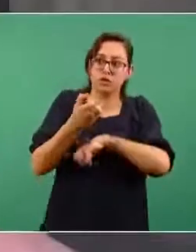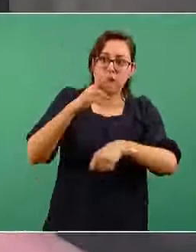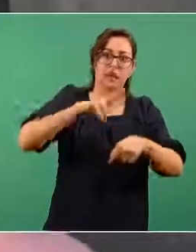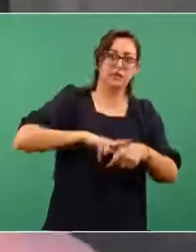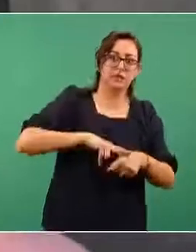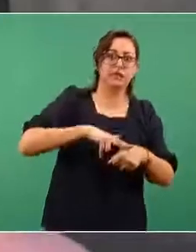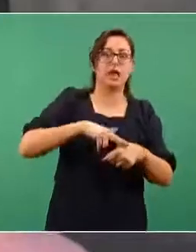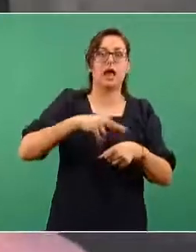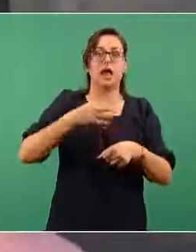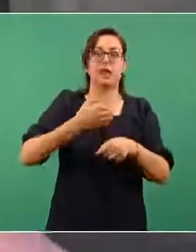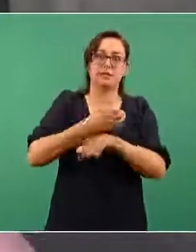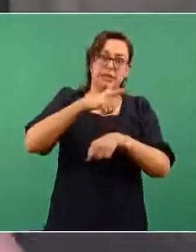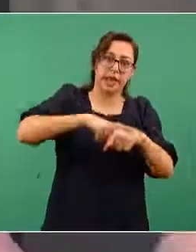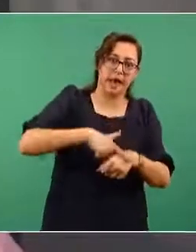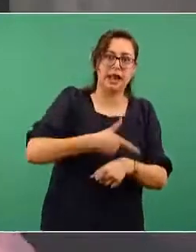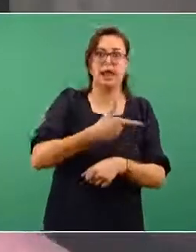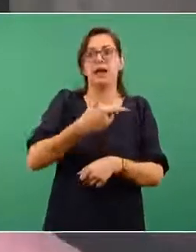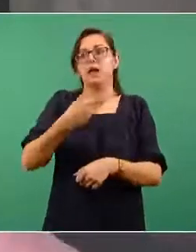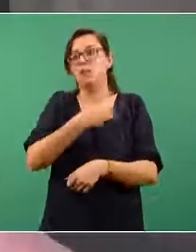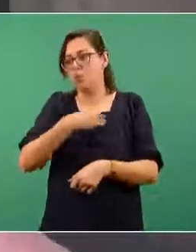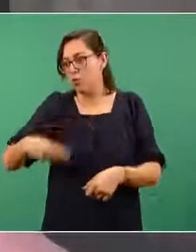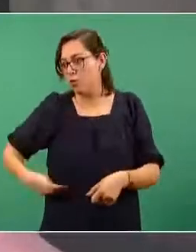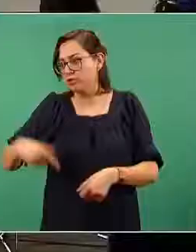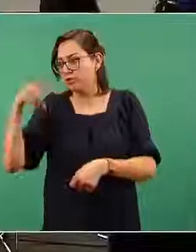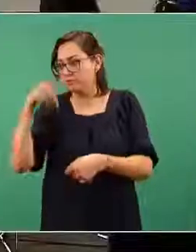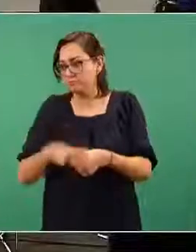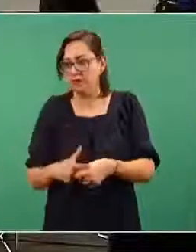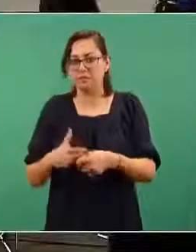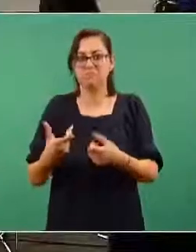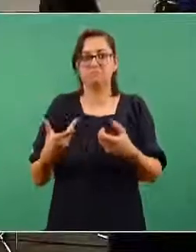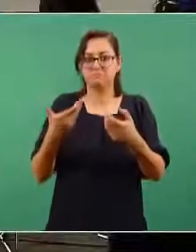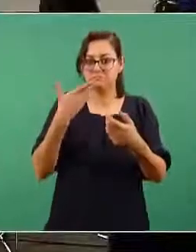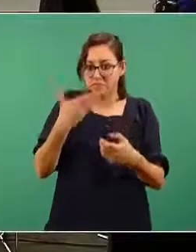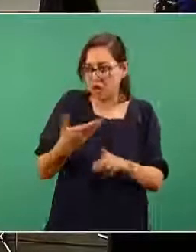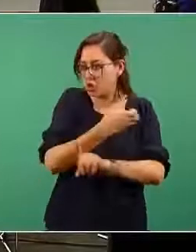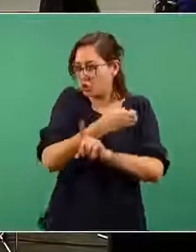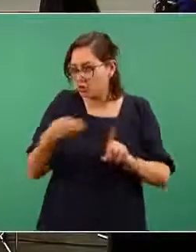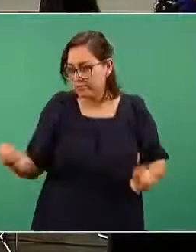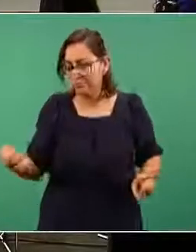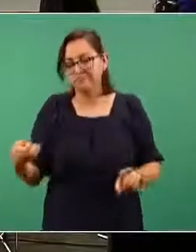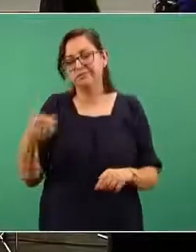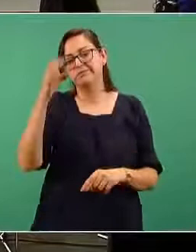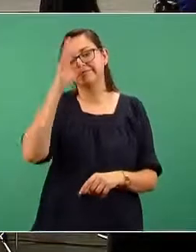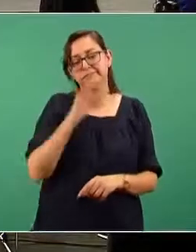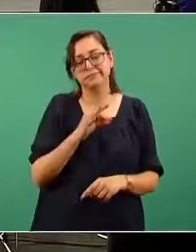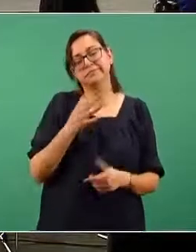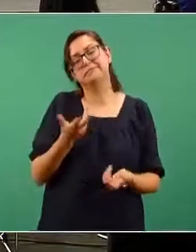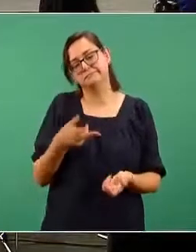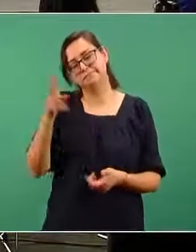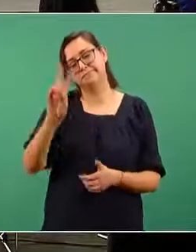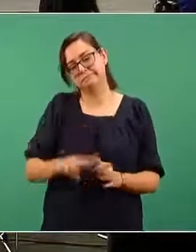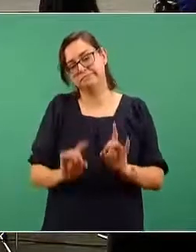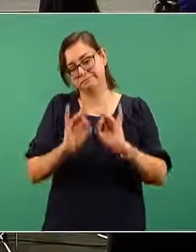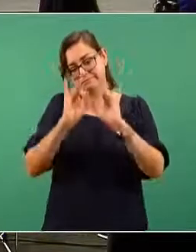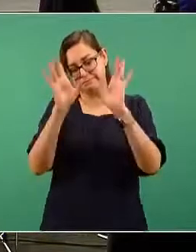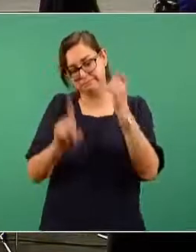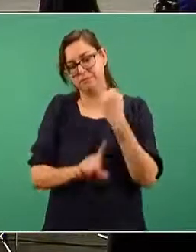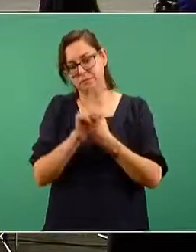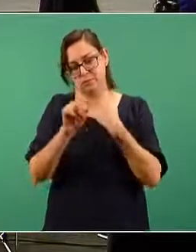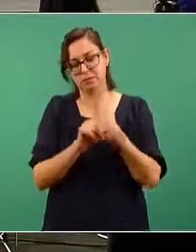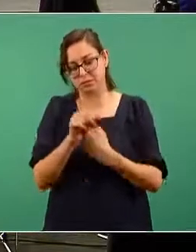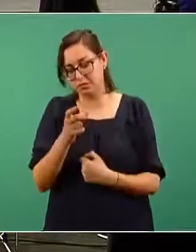el orden municipal, ha habido descoordinación. Desde luego, esta es una condición indeseable y